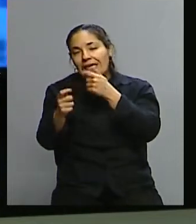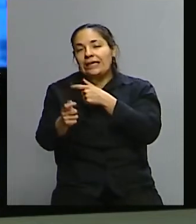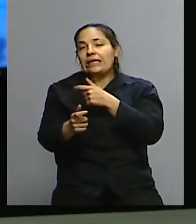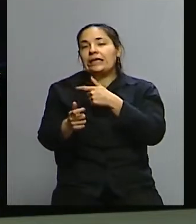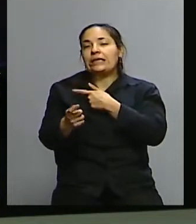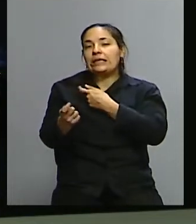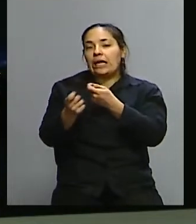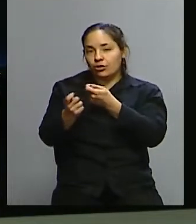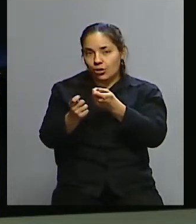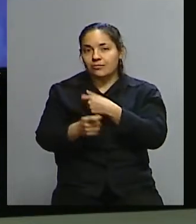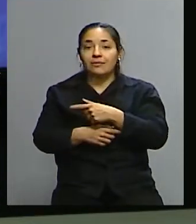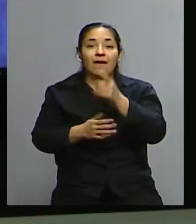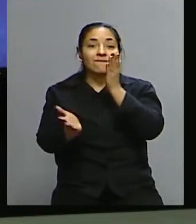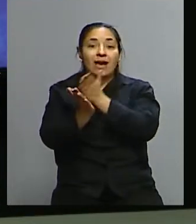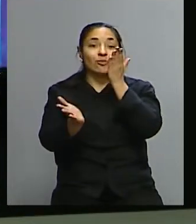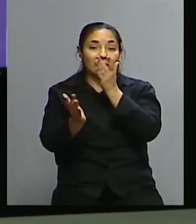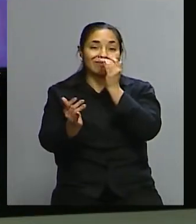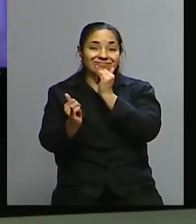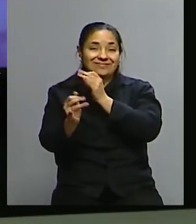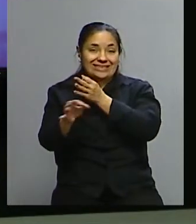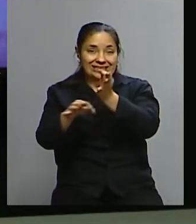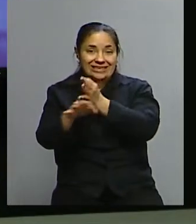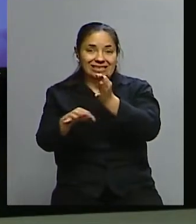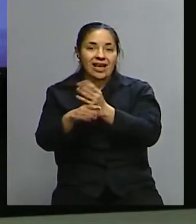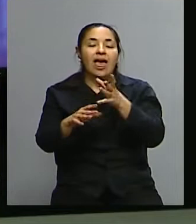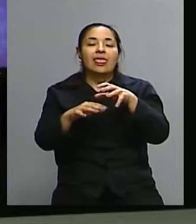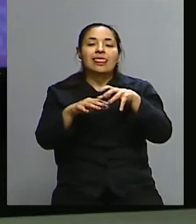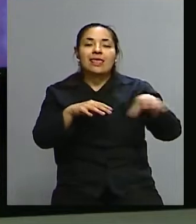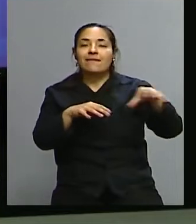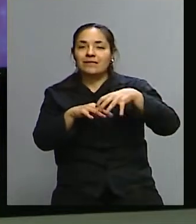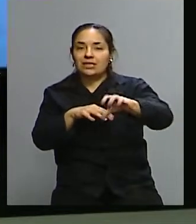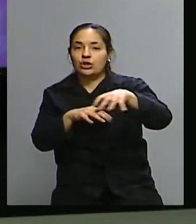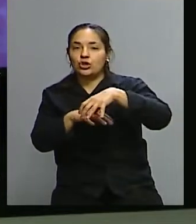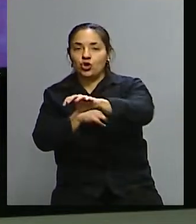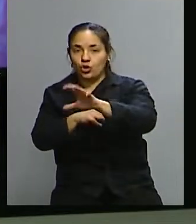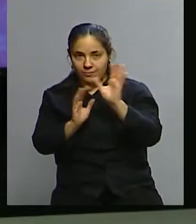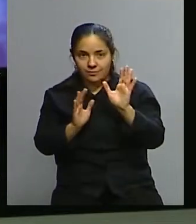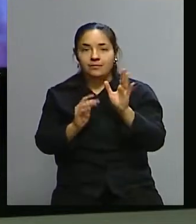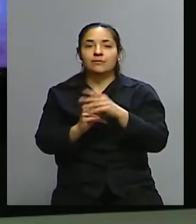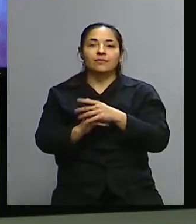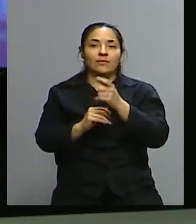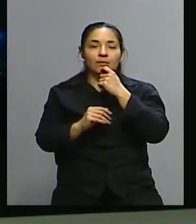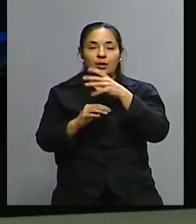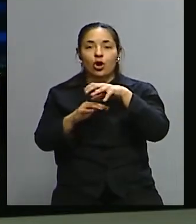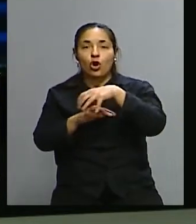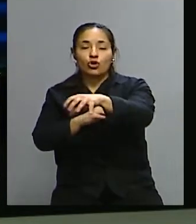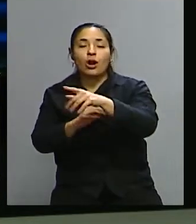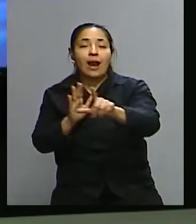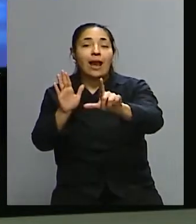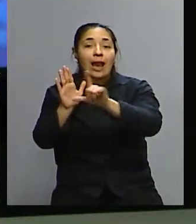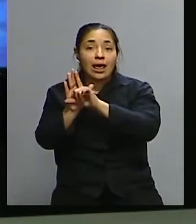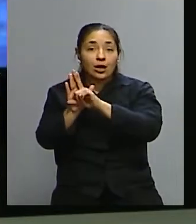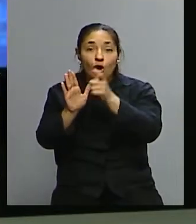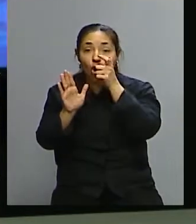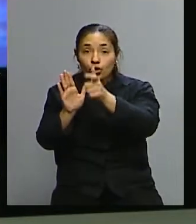en la Facu, siempre les decimos a los chicos, bueno, hacemos como una división respecto al alcance. Alcance del control de legalidad o alcance